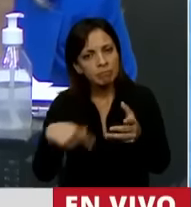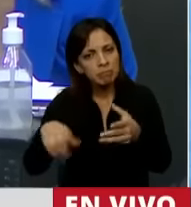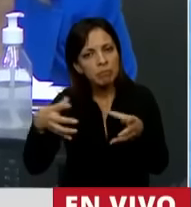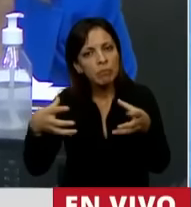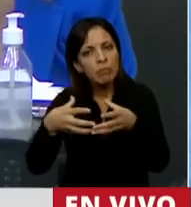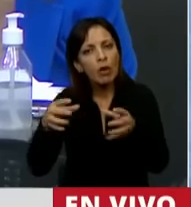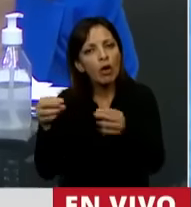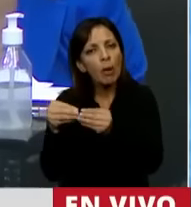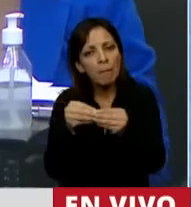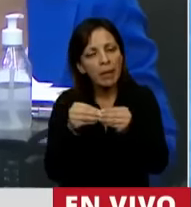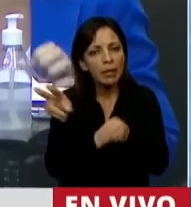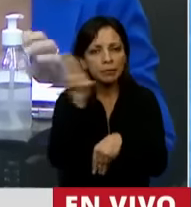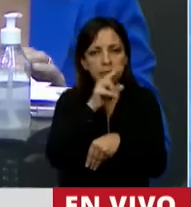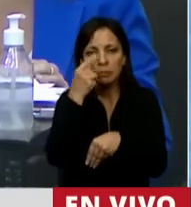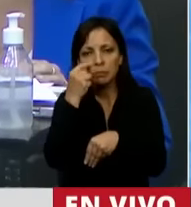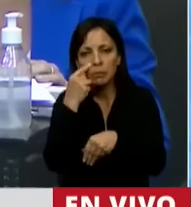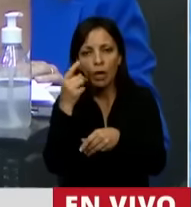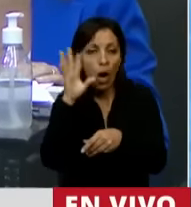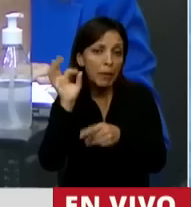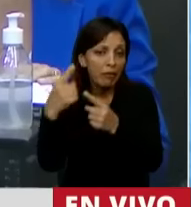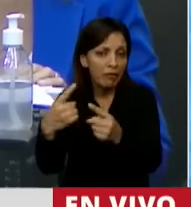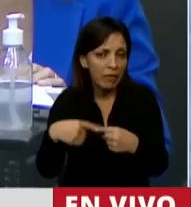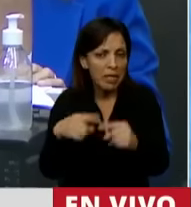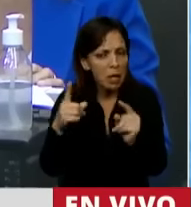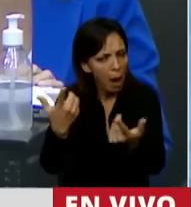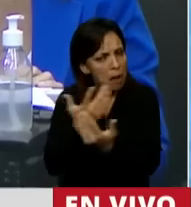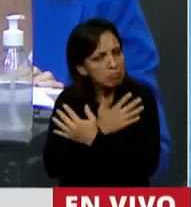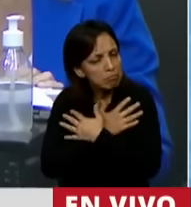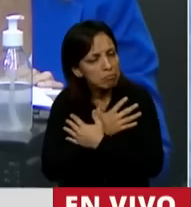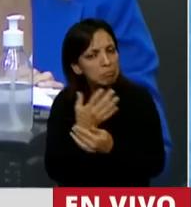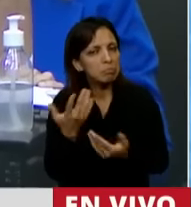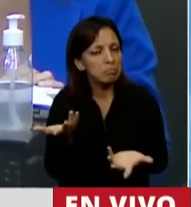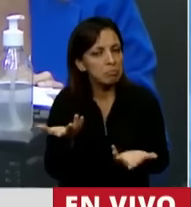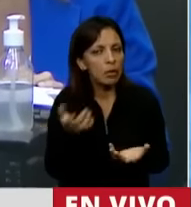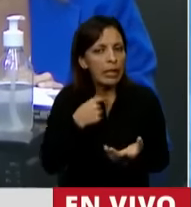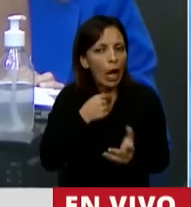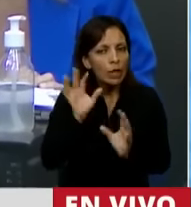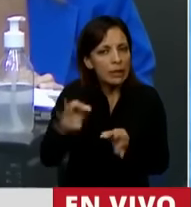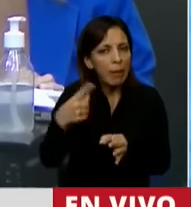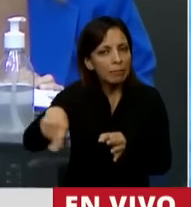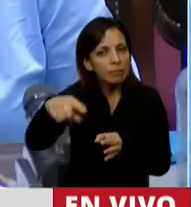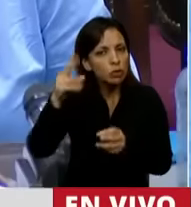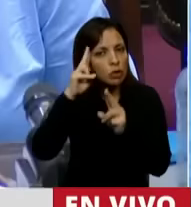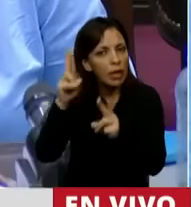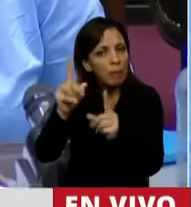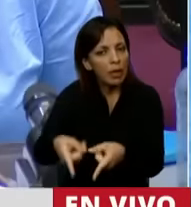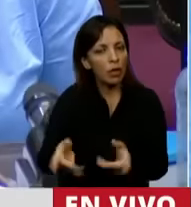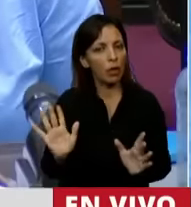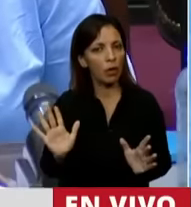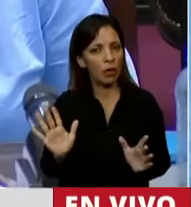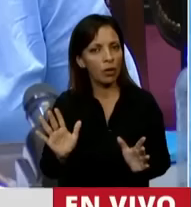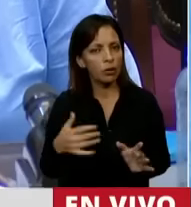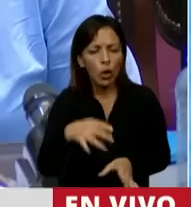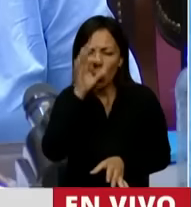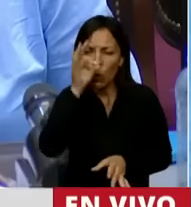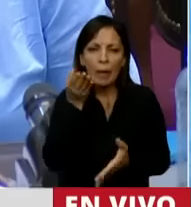compañeros, compañeras que no piensan como yo y que sepan que los respeto mucho y que jamás